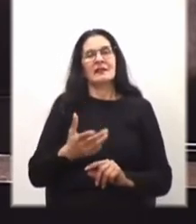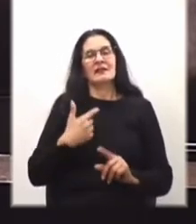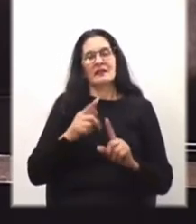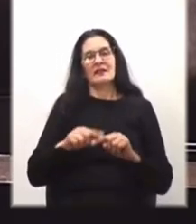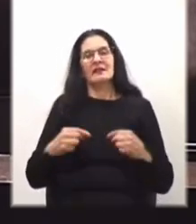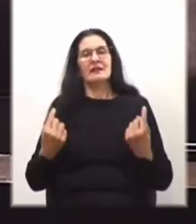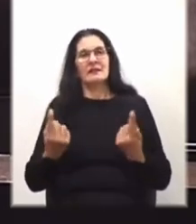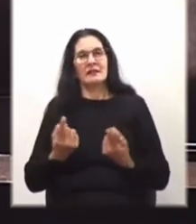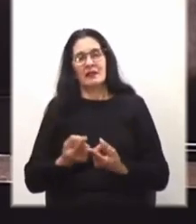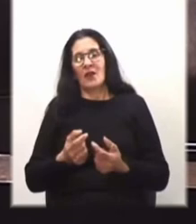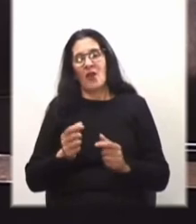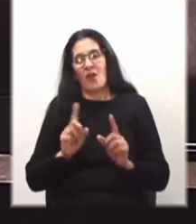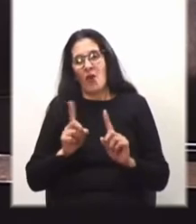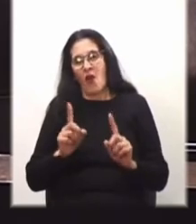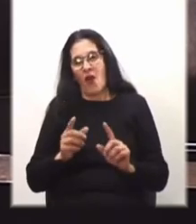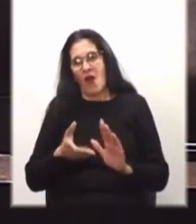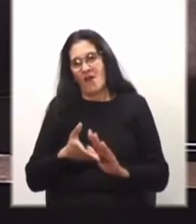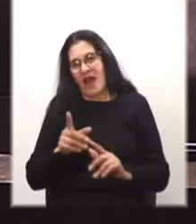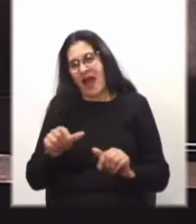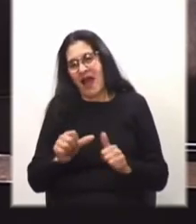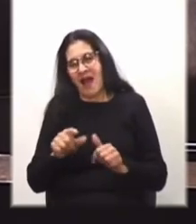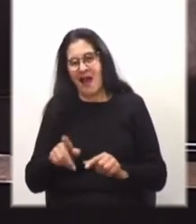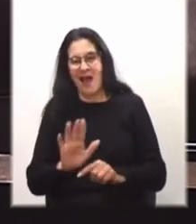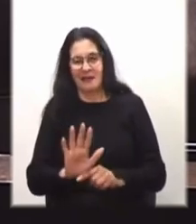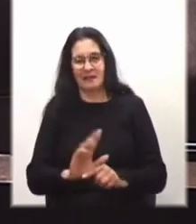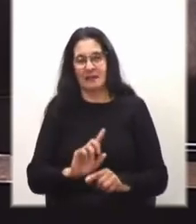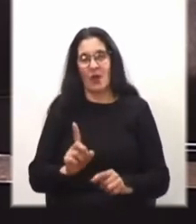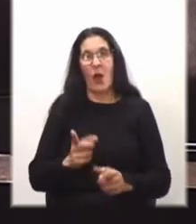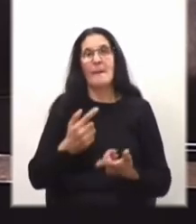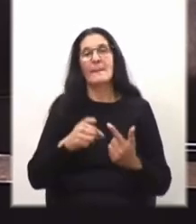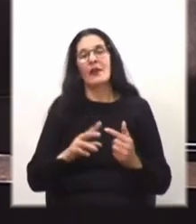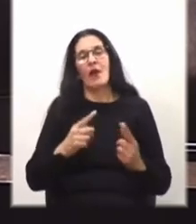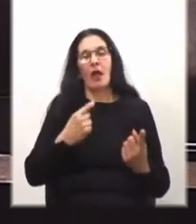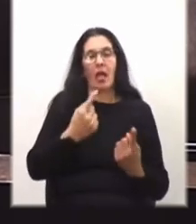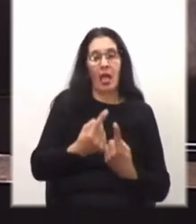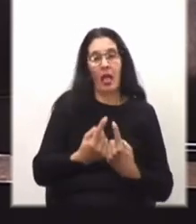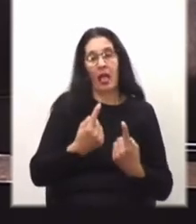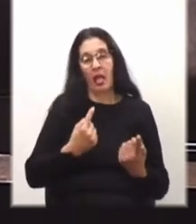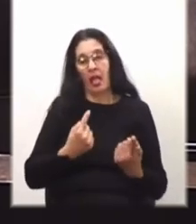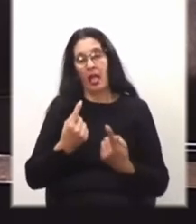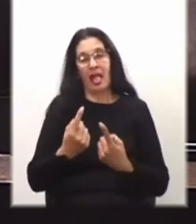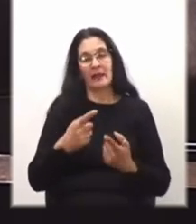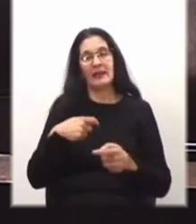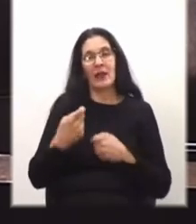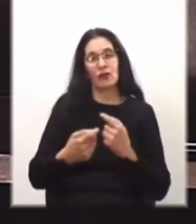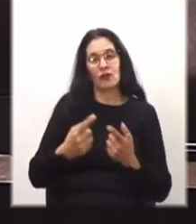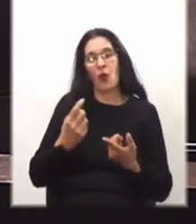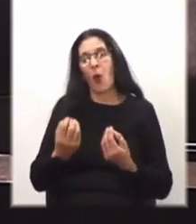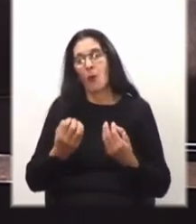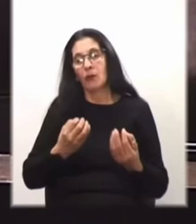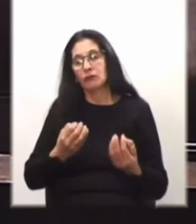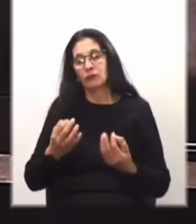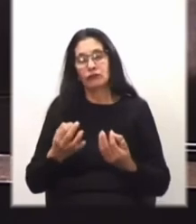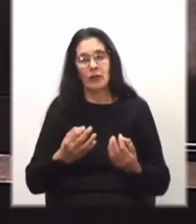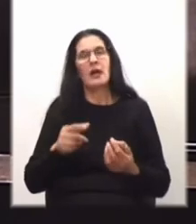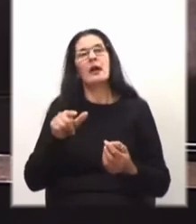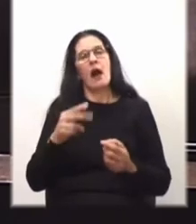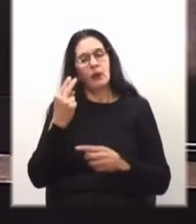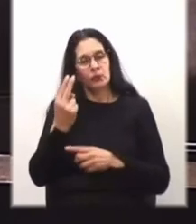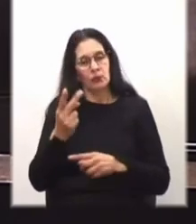después no iba a hacer eso. Pero bueno, en ese ida y vuelta de negociaciones, se autorizó esa marcha,